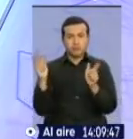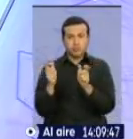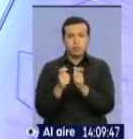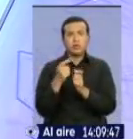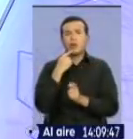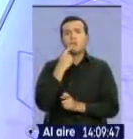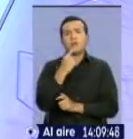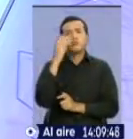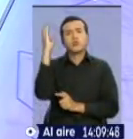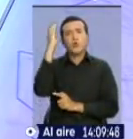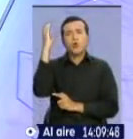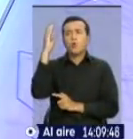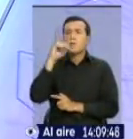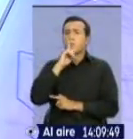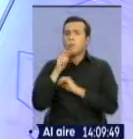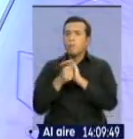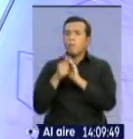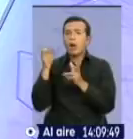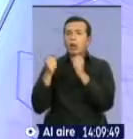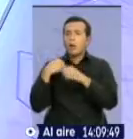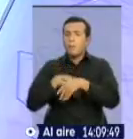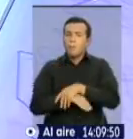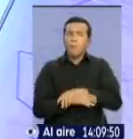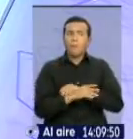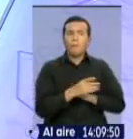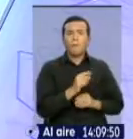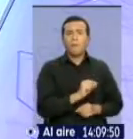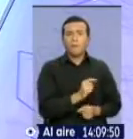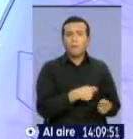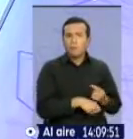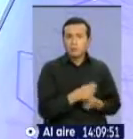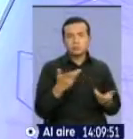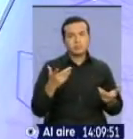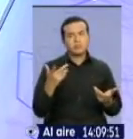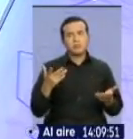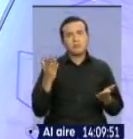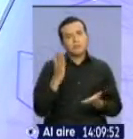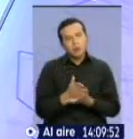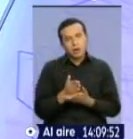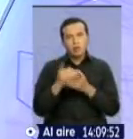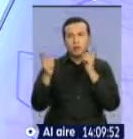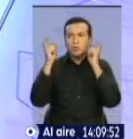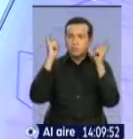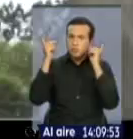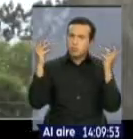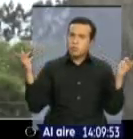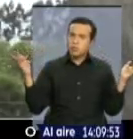leche desde Colombia. Las autoridades se comprometieron a fortalecer los controles para evitar el contrabando.